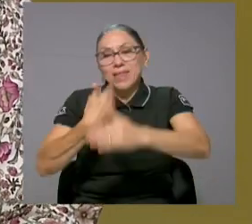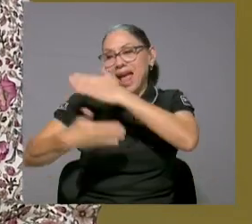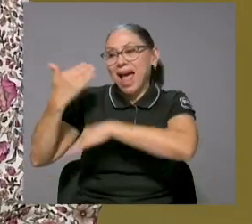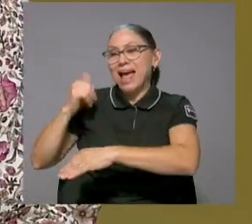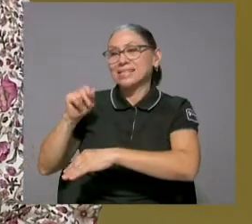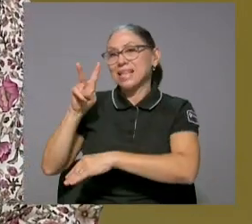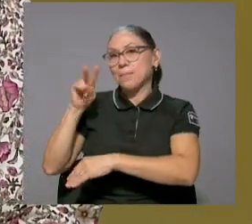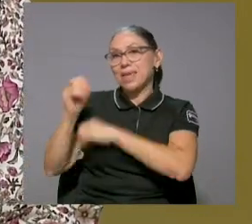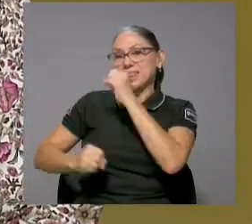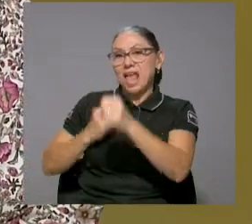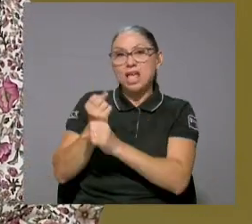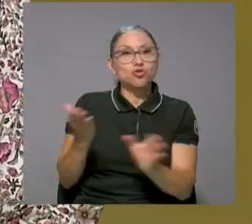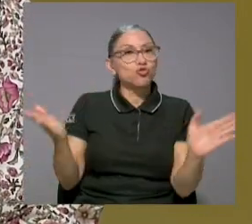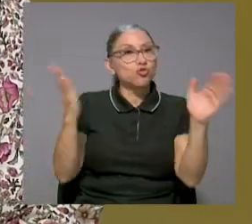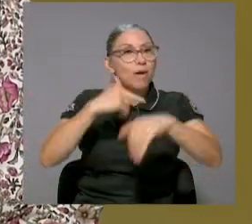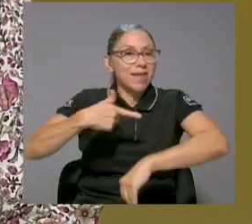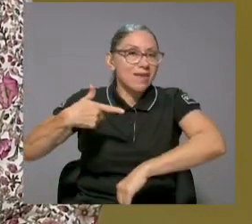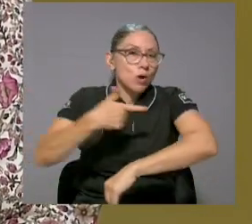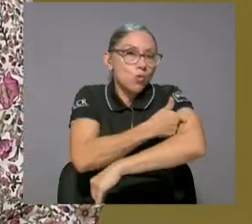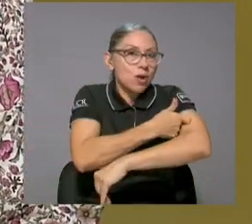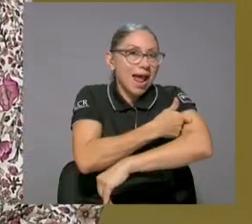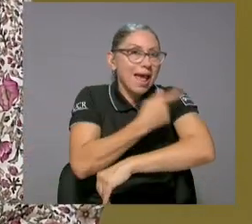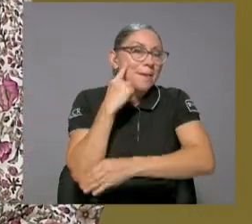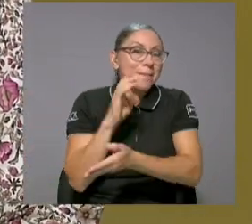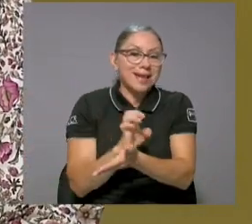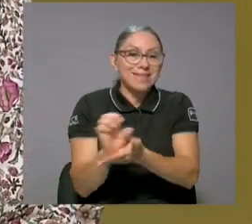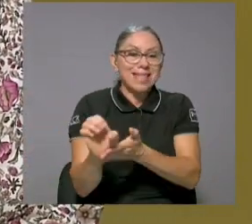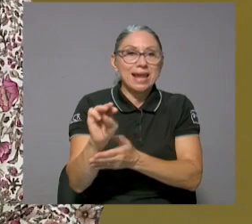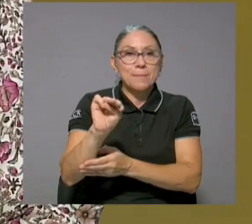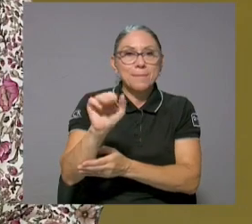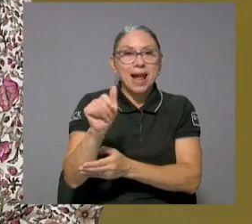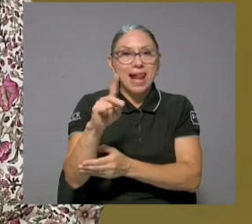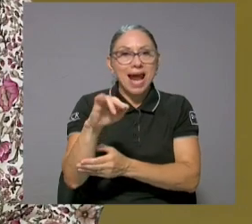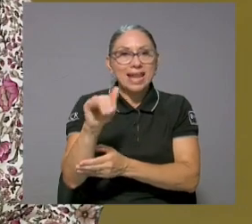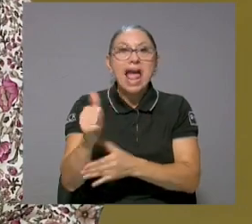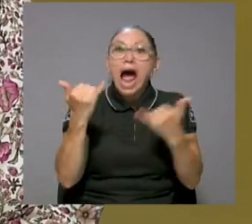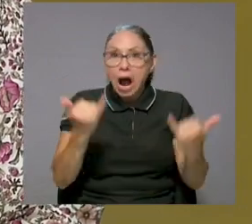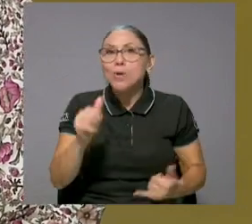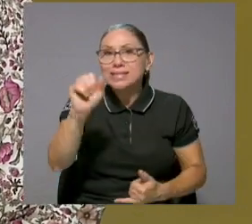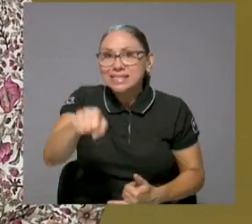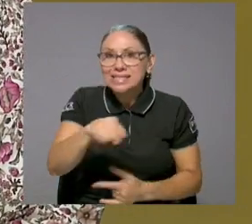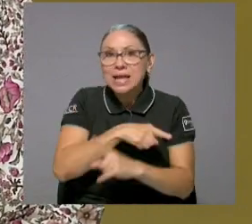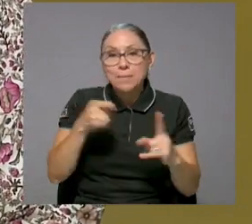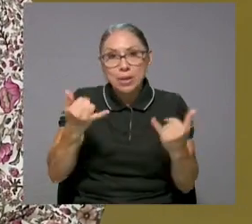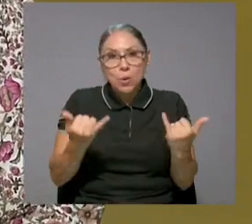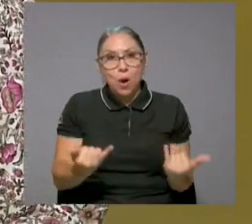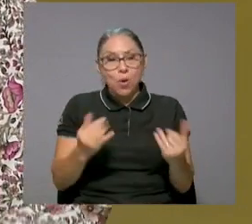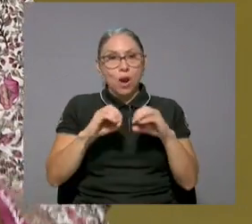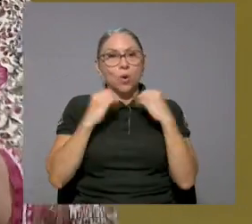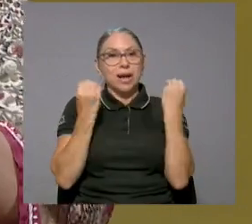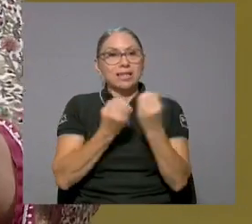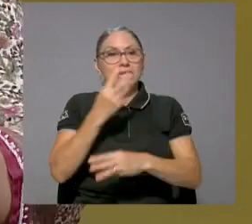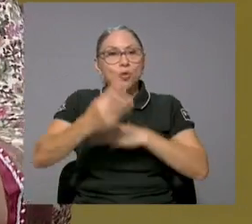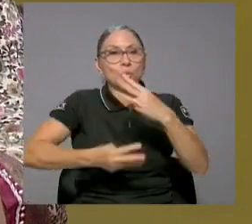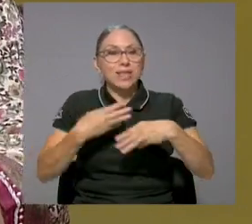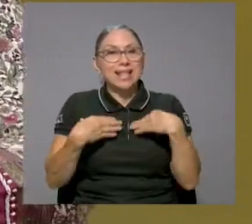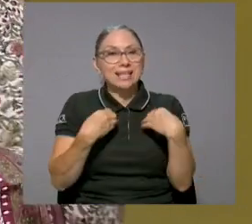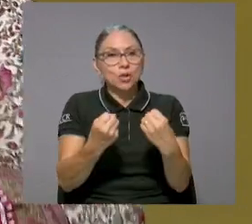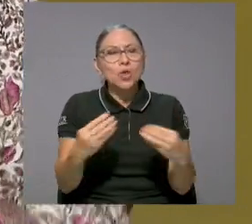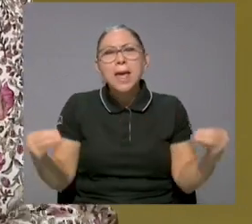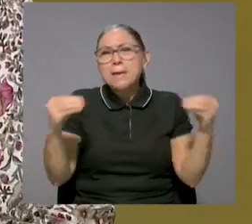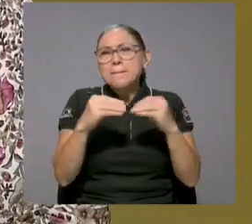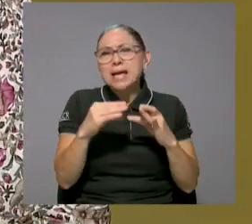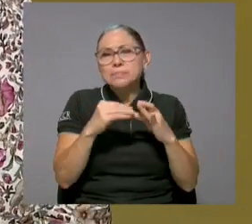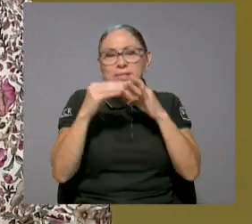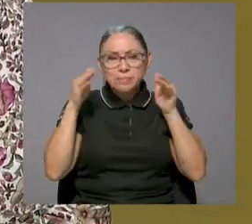años no disponíamos de una vacuna contra la malaria, ahora la tenemos, pero en este momento la Organización Mundial de la Salud la tiene enfocada sobre todo